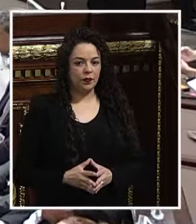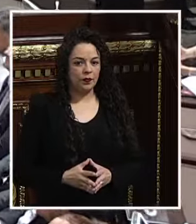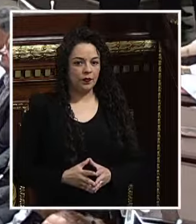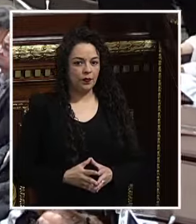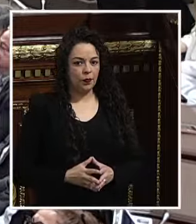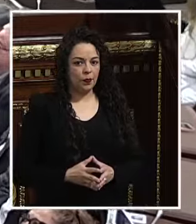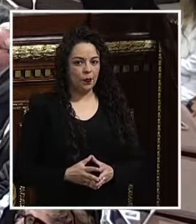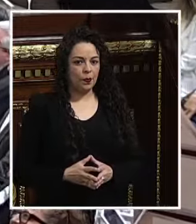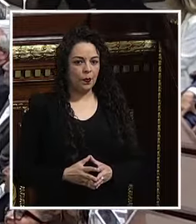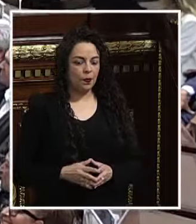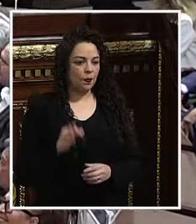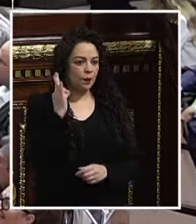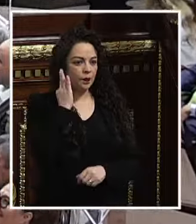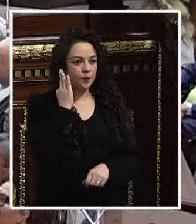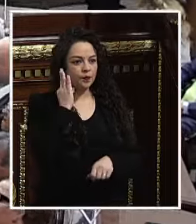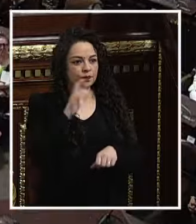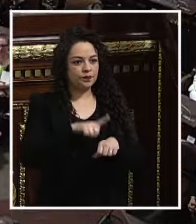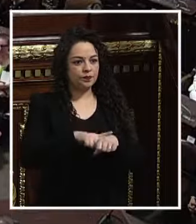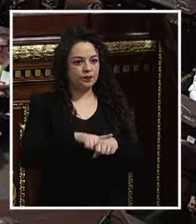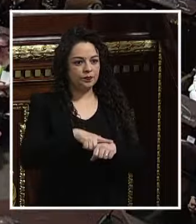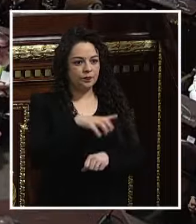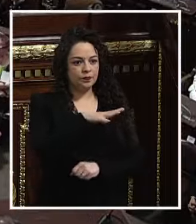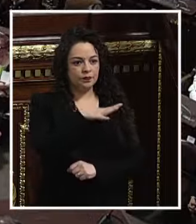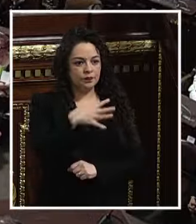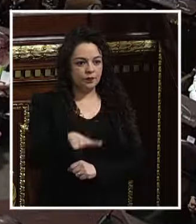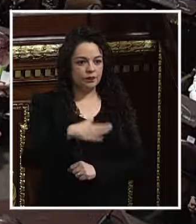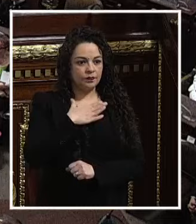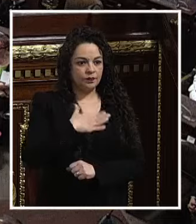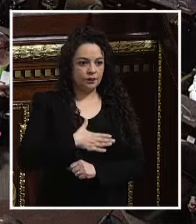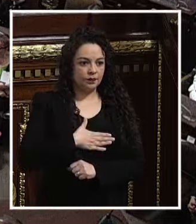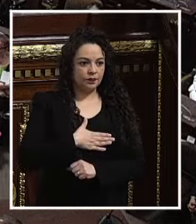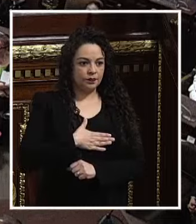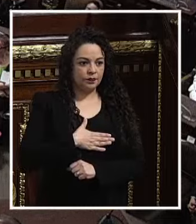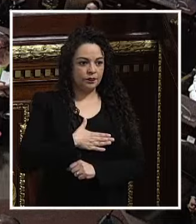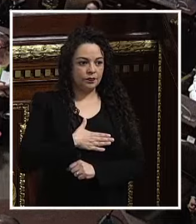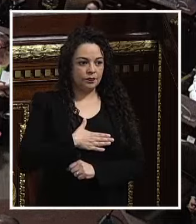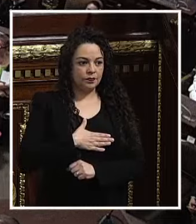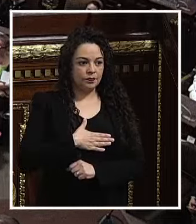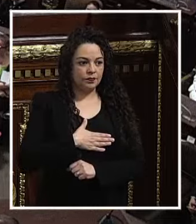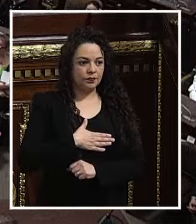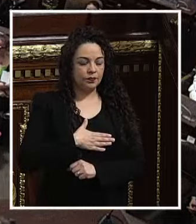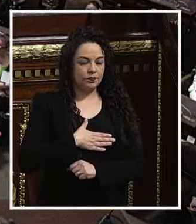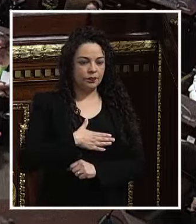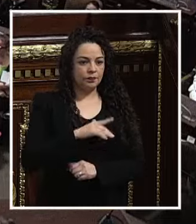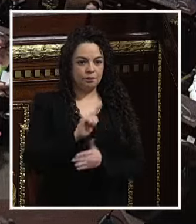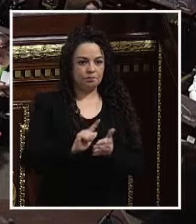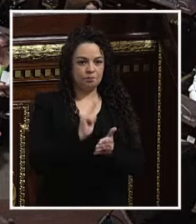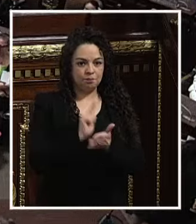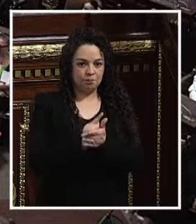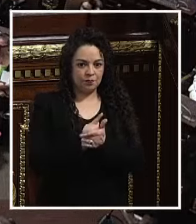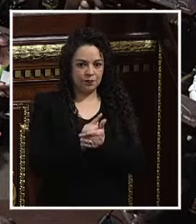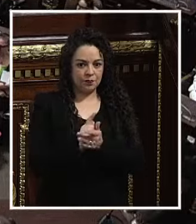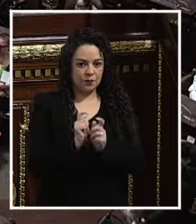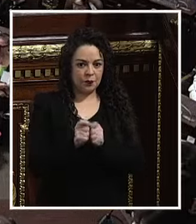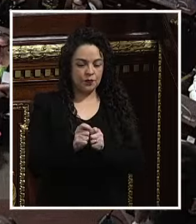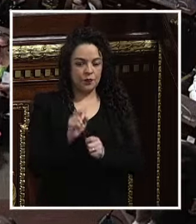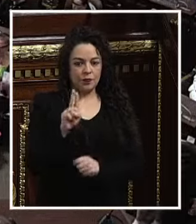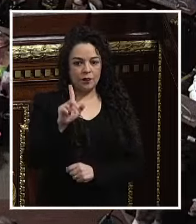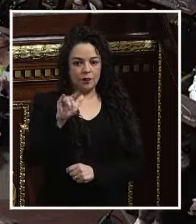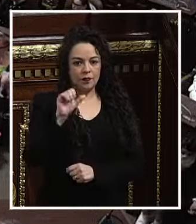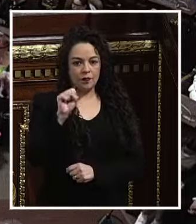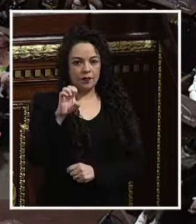Al fiscal general de justicia de la Ciudad de México por Ministerio de Ley, Ulises